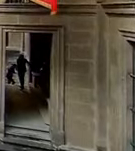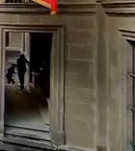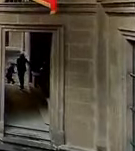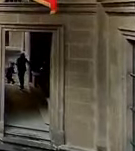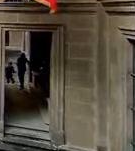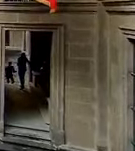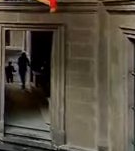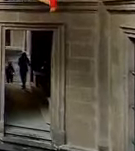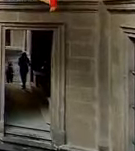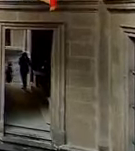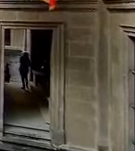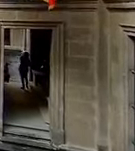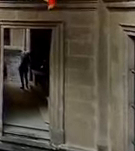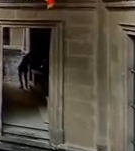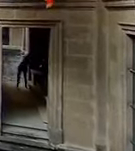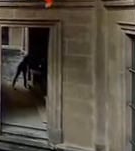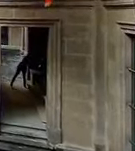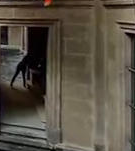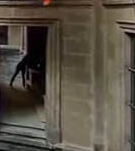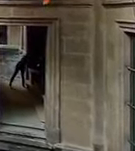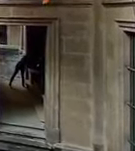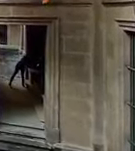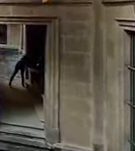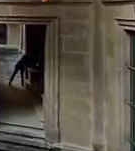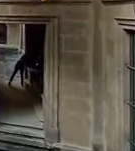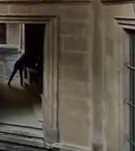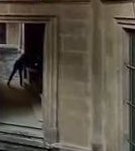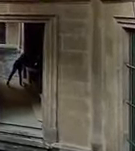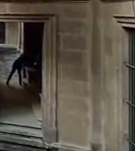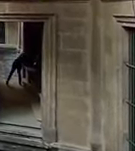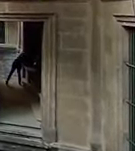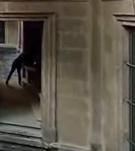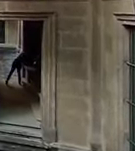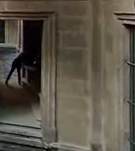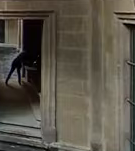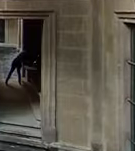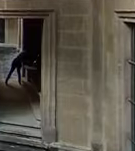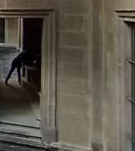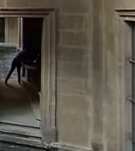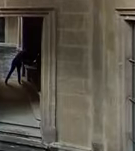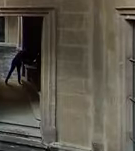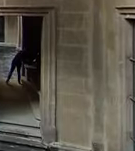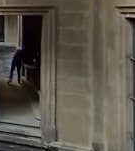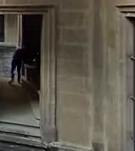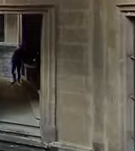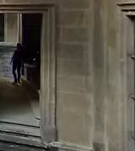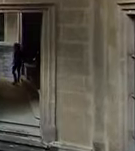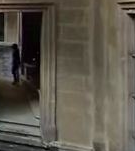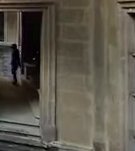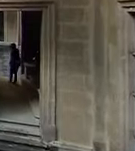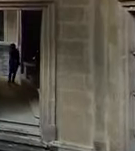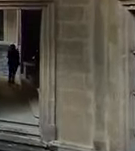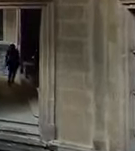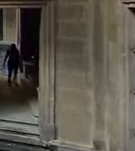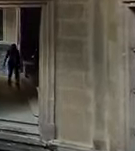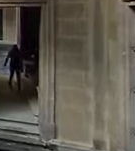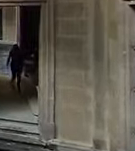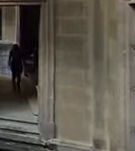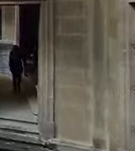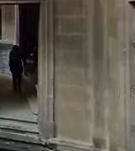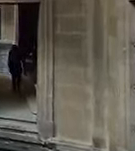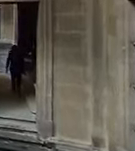Damas y caballeros, muy buenos días. Antes de dar inicio con este evento, escuchemos el toque